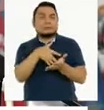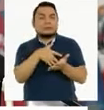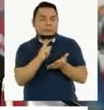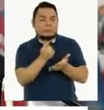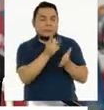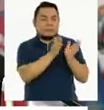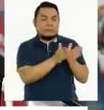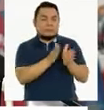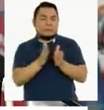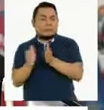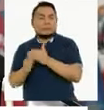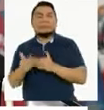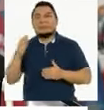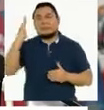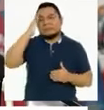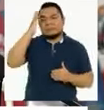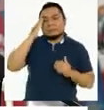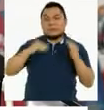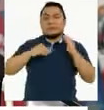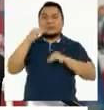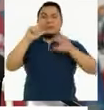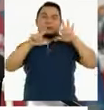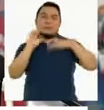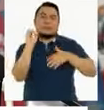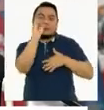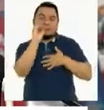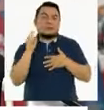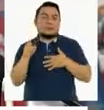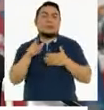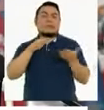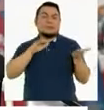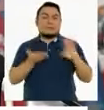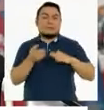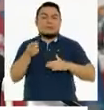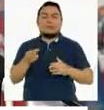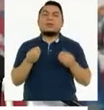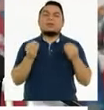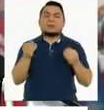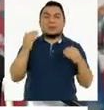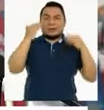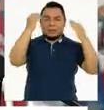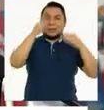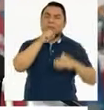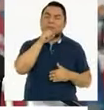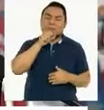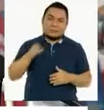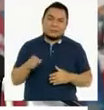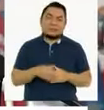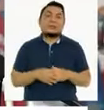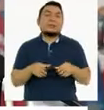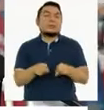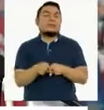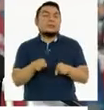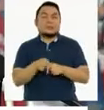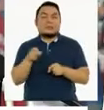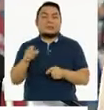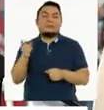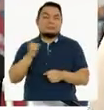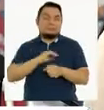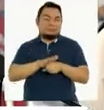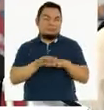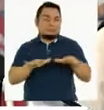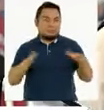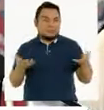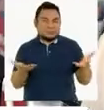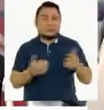vulnerables. Sabemos que más del 70% de los fallecimientos se producen en adultos mayores como resultado de la pandemia